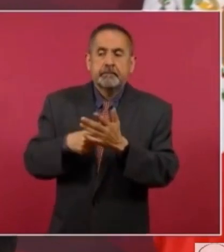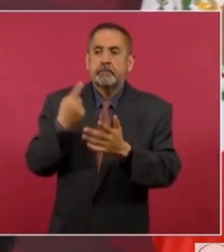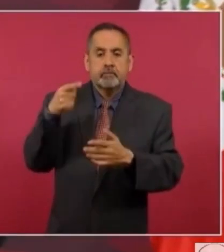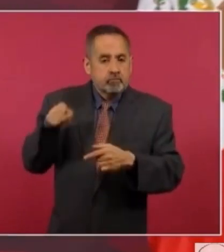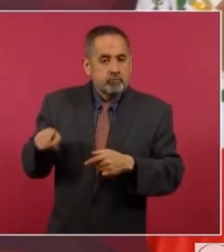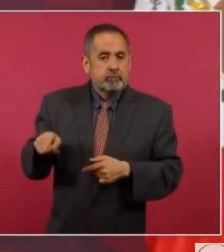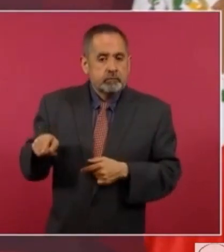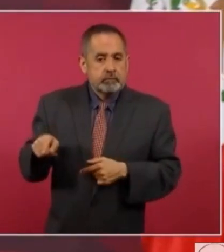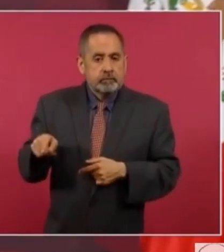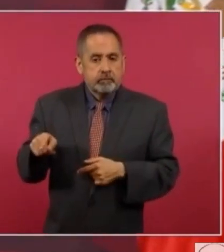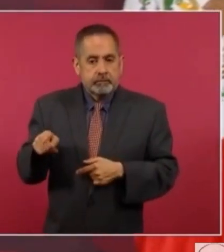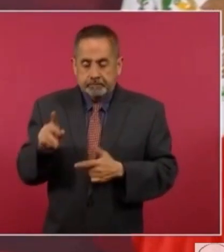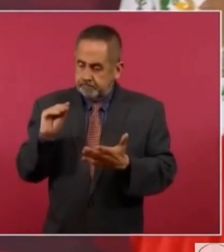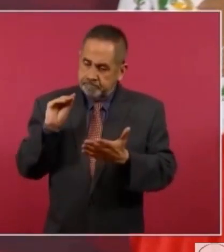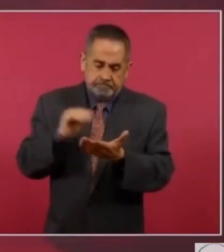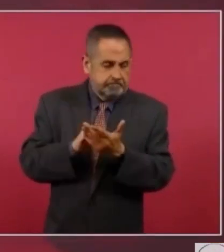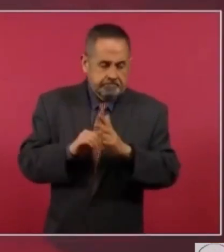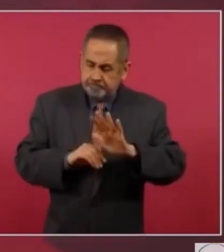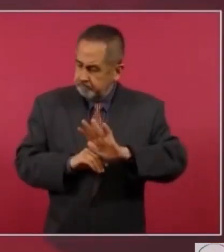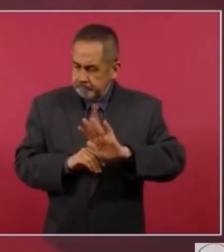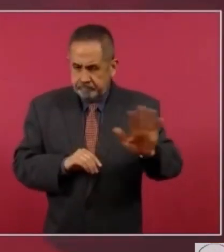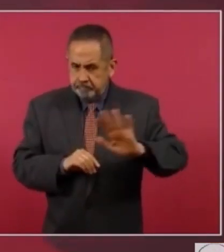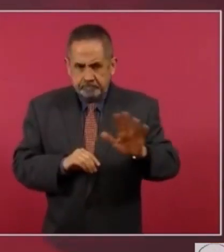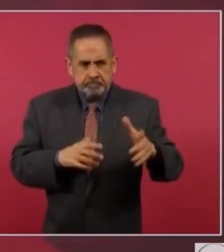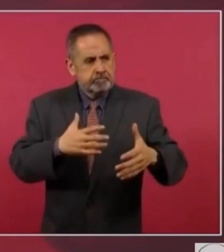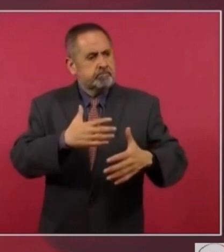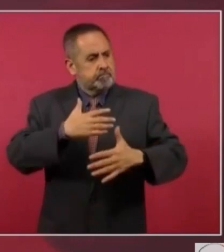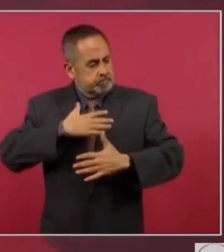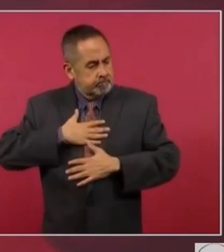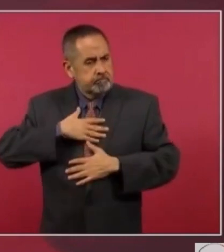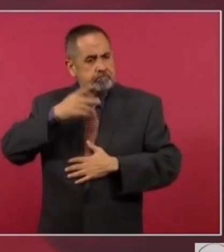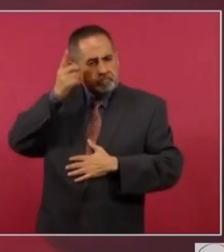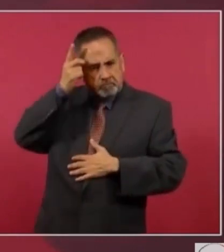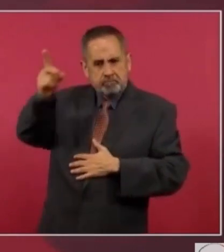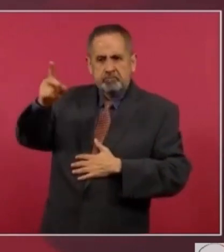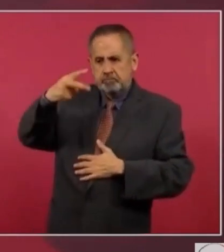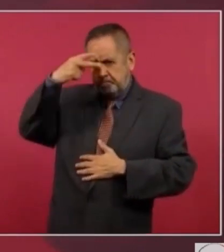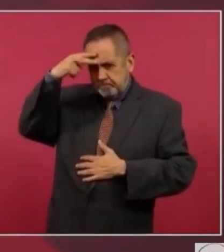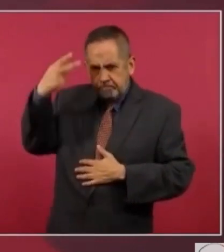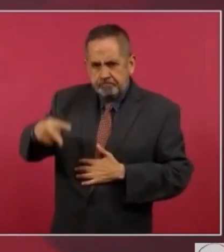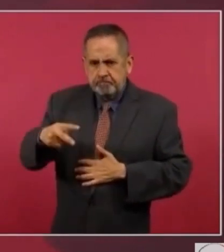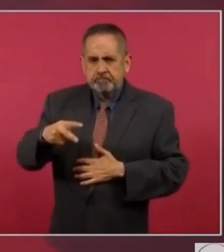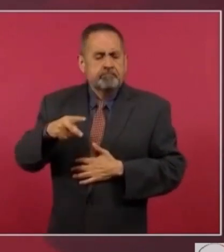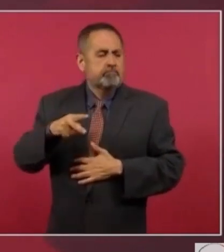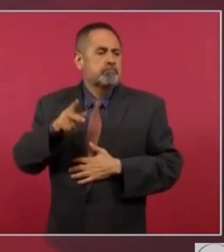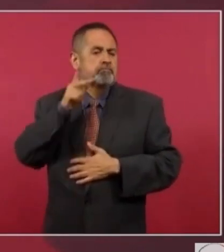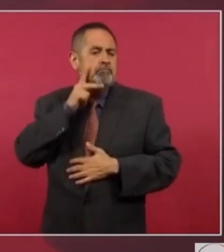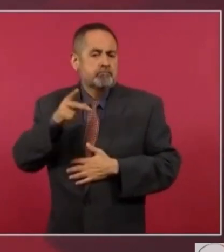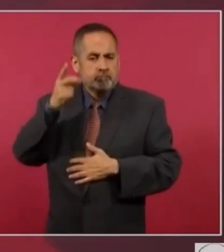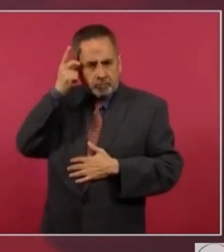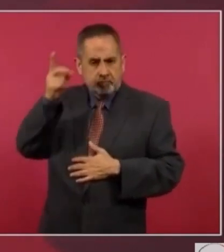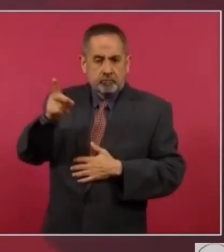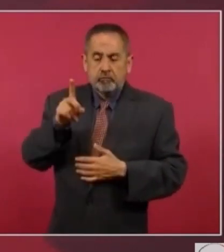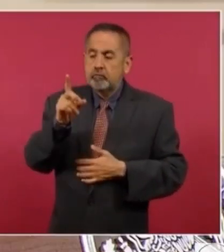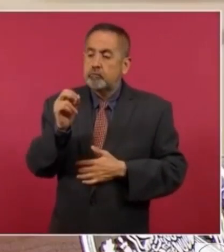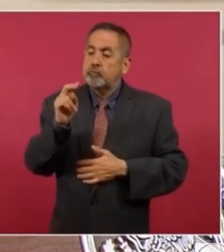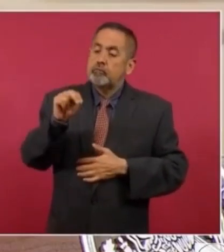volvió a establecer el dominio de la nación sobre el petróleo, don Adolfo Ruiz Cortines.